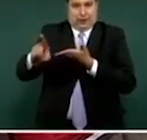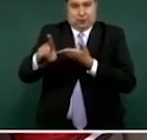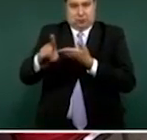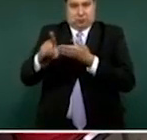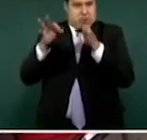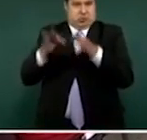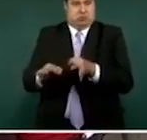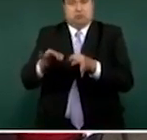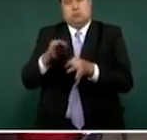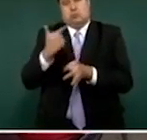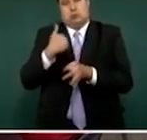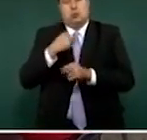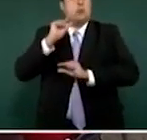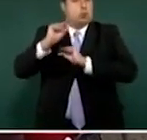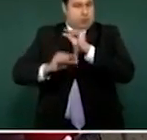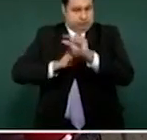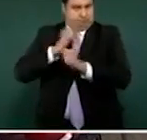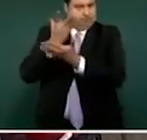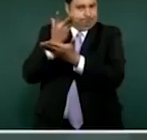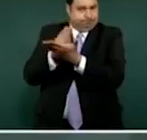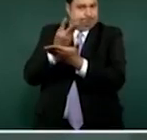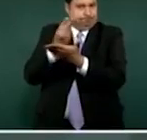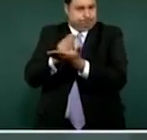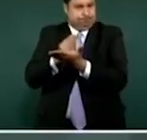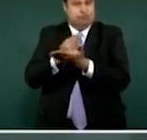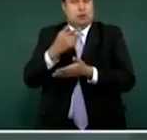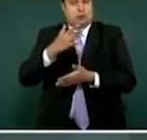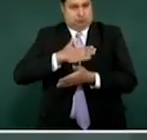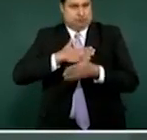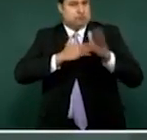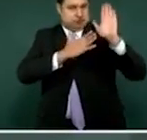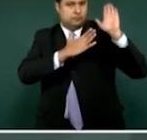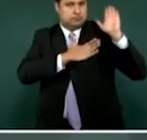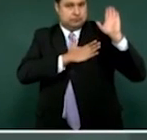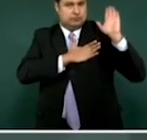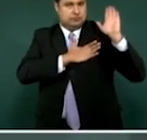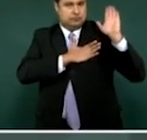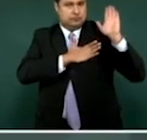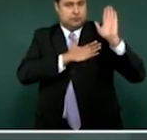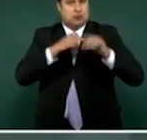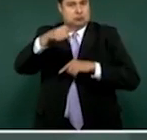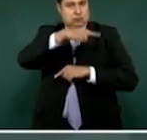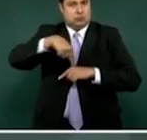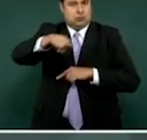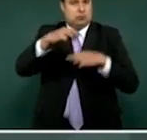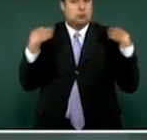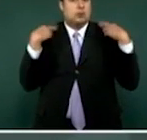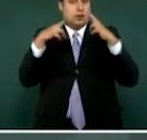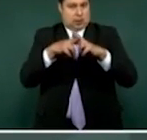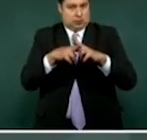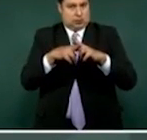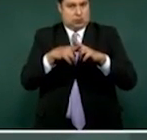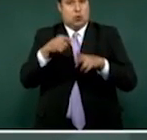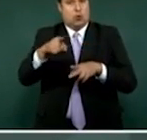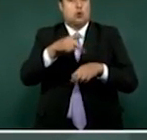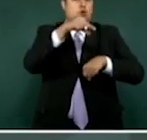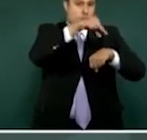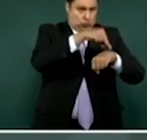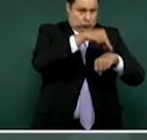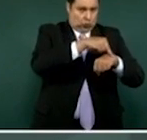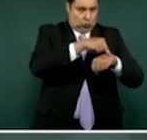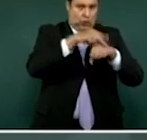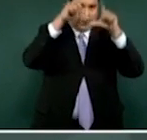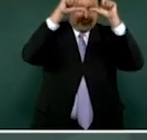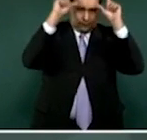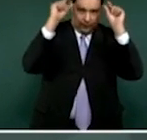a ir regularizando, lo vamos a ir haciendo, es mi compromiso con los maestros, con médicos, con enfermeras,